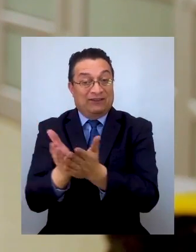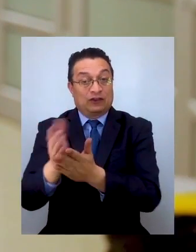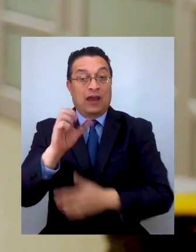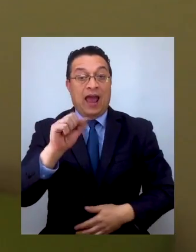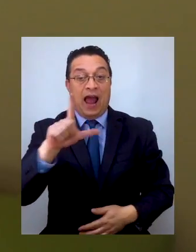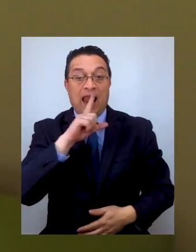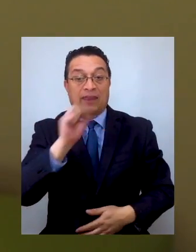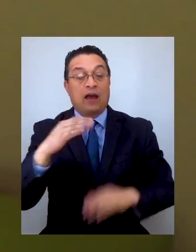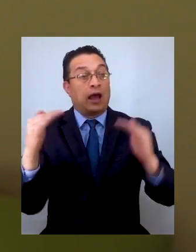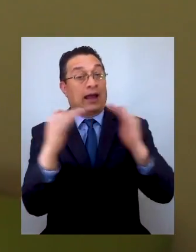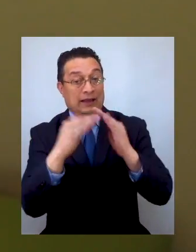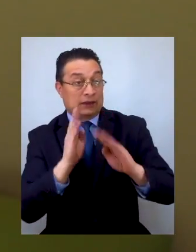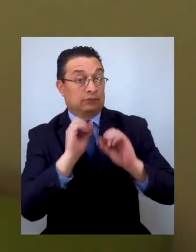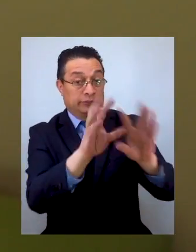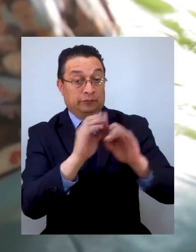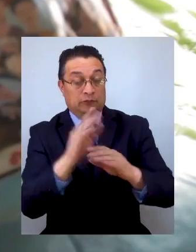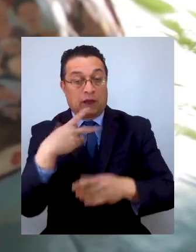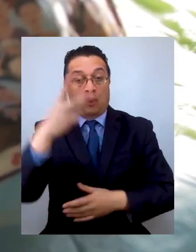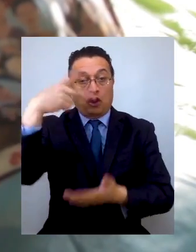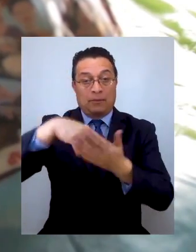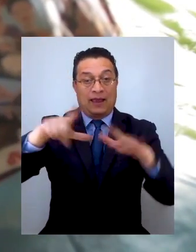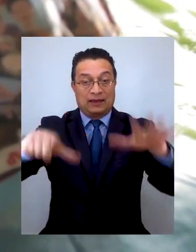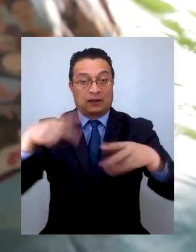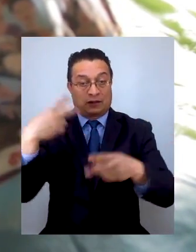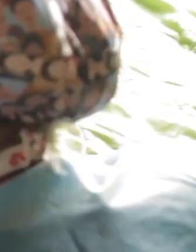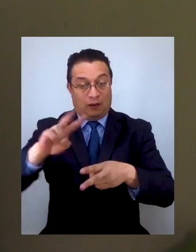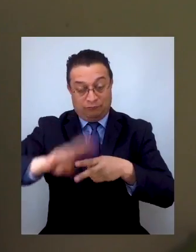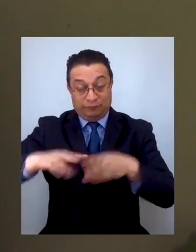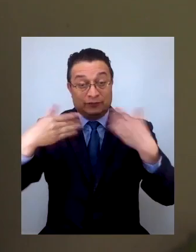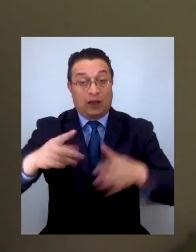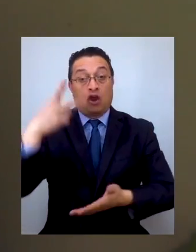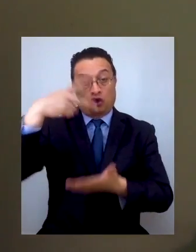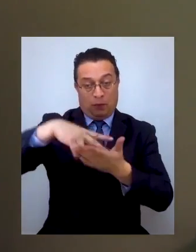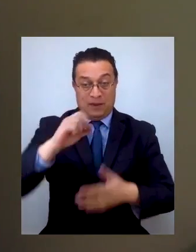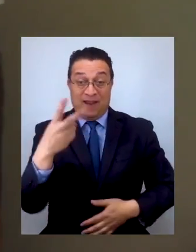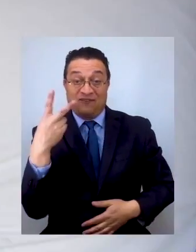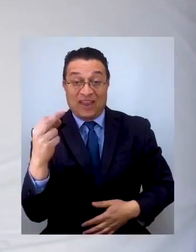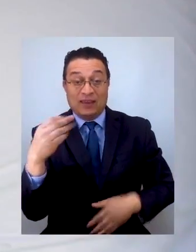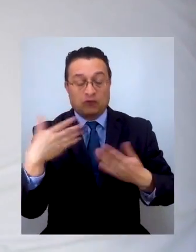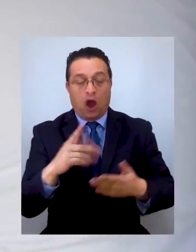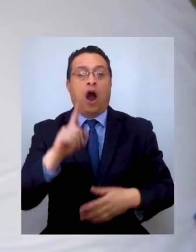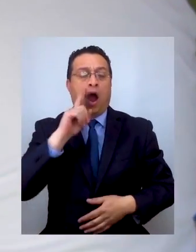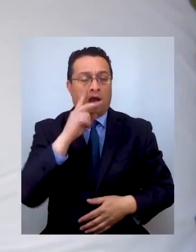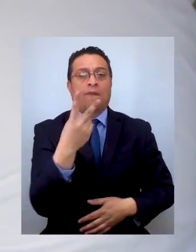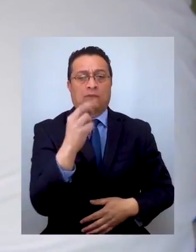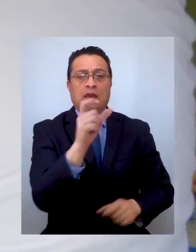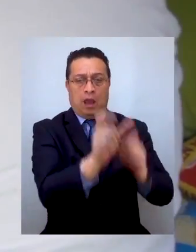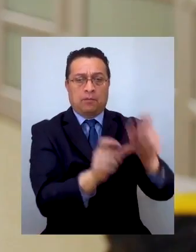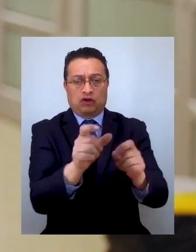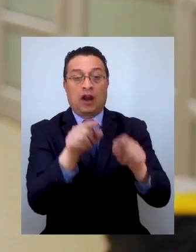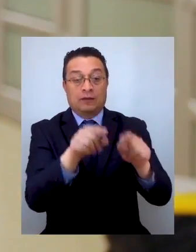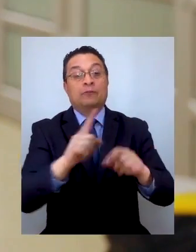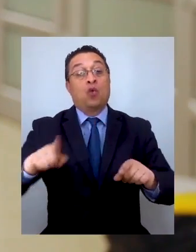servicio de alta asistida o hospitalización domiciliaria, creado en 2017 y que a comienzos del 2020 contaba con un cupo de